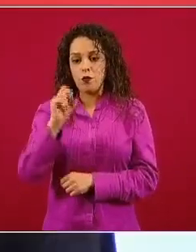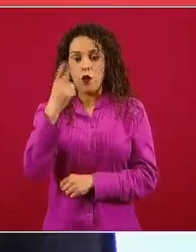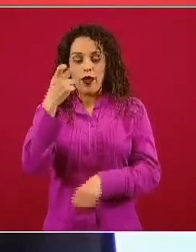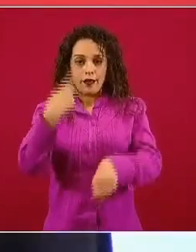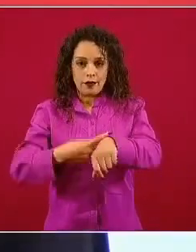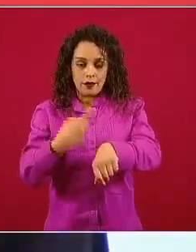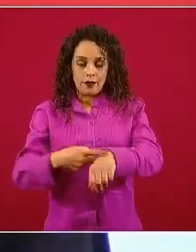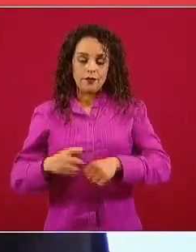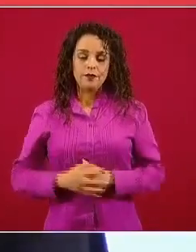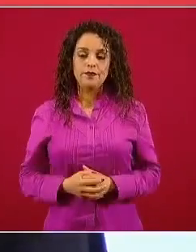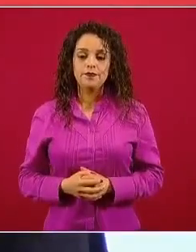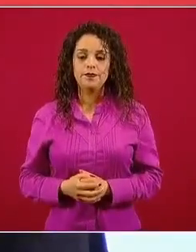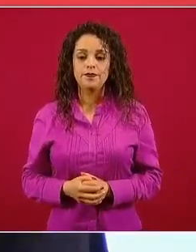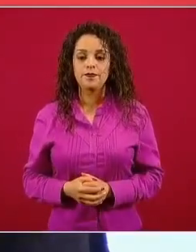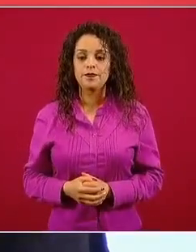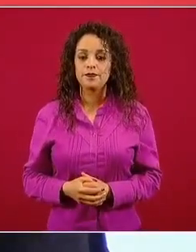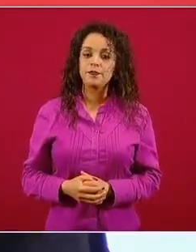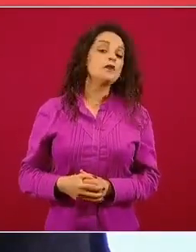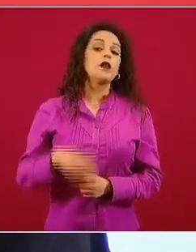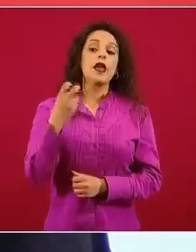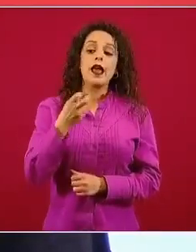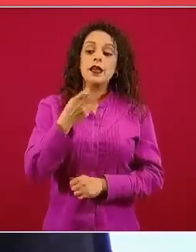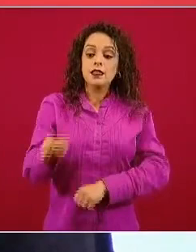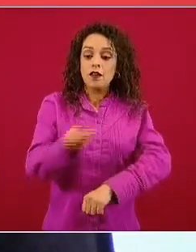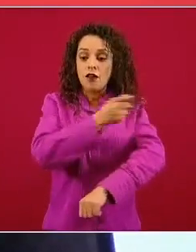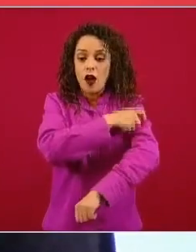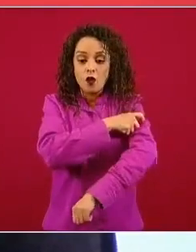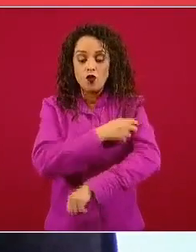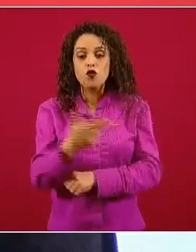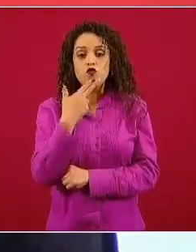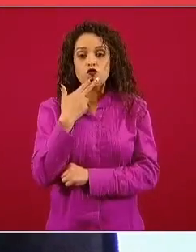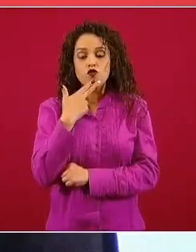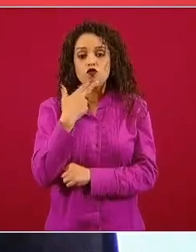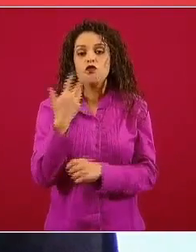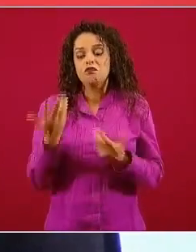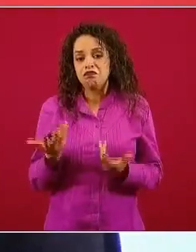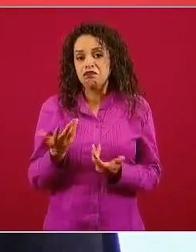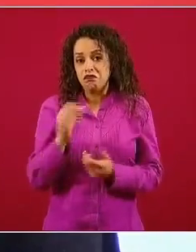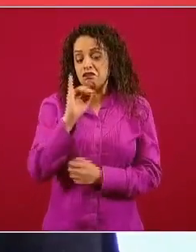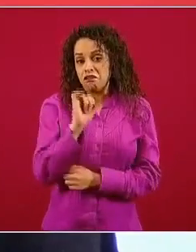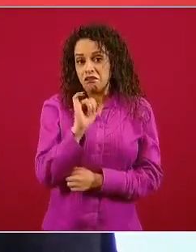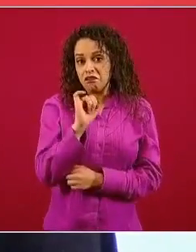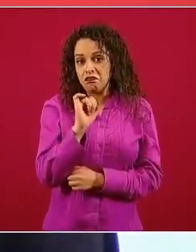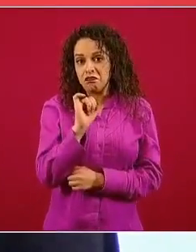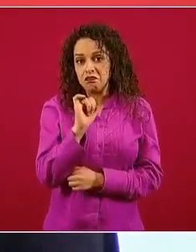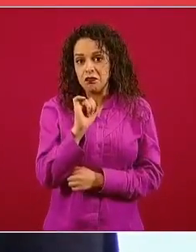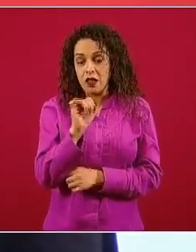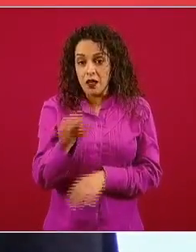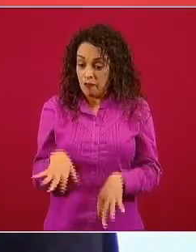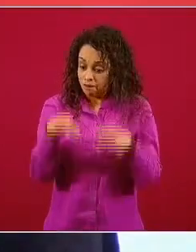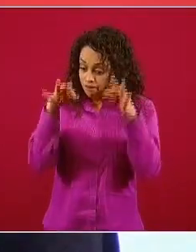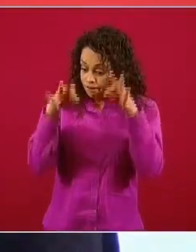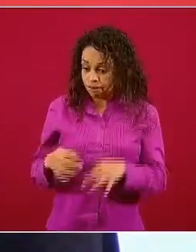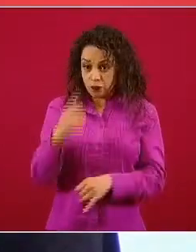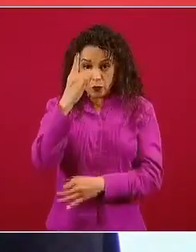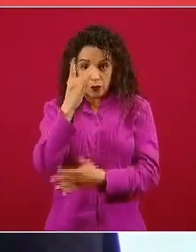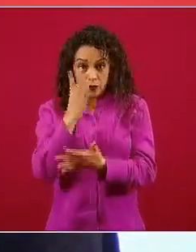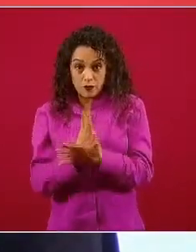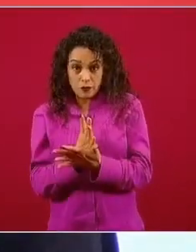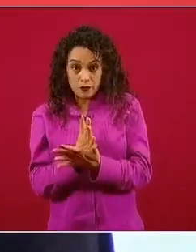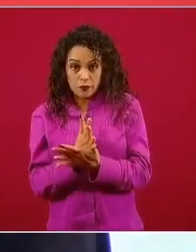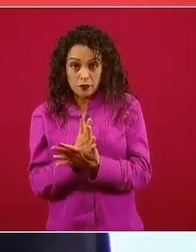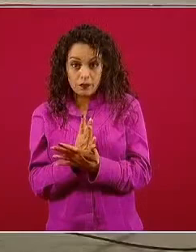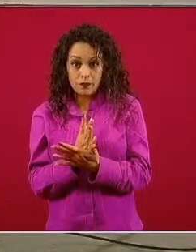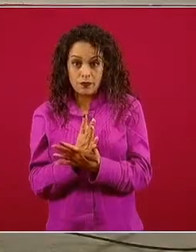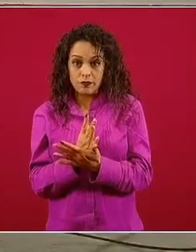que realmente la vacuna va a ser útil y va a ser no solamente eficaz, o sea, lograr lo